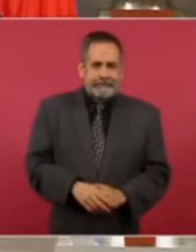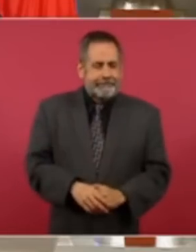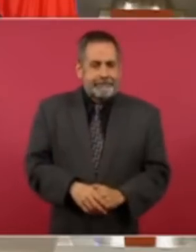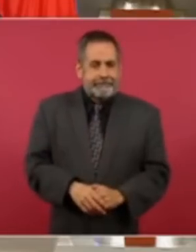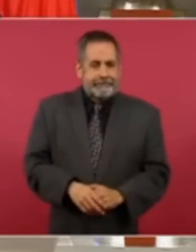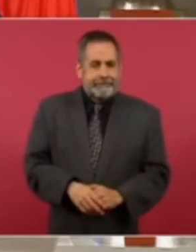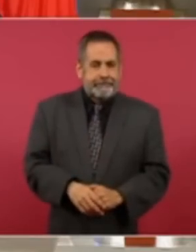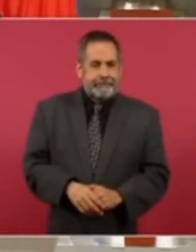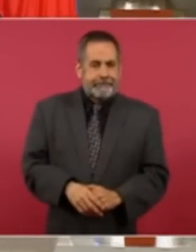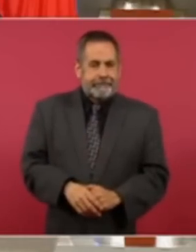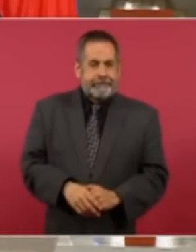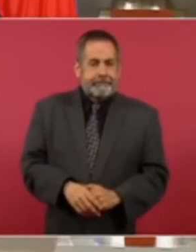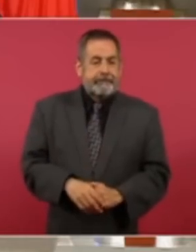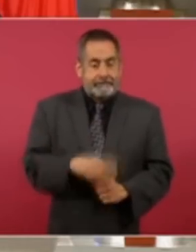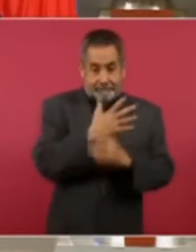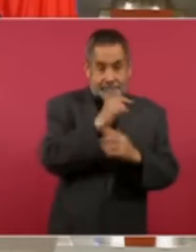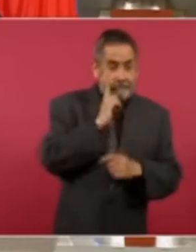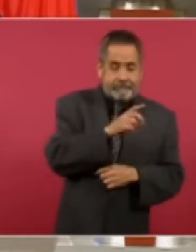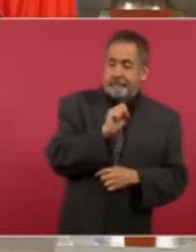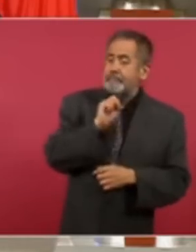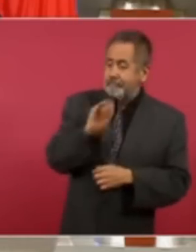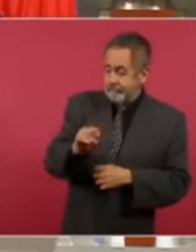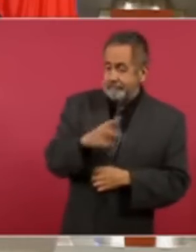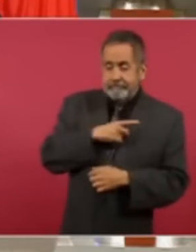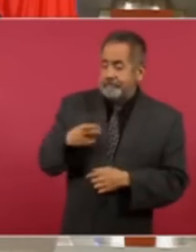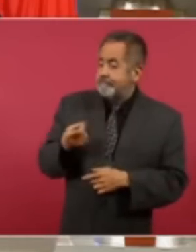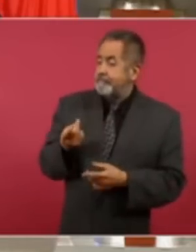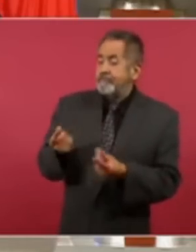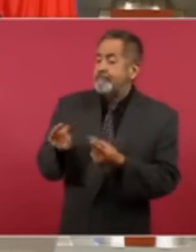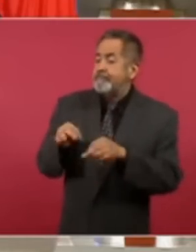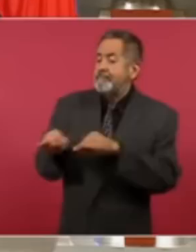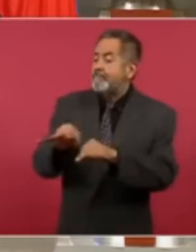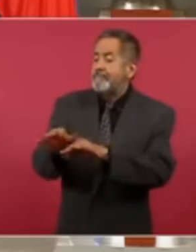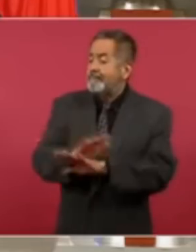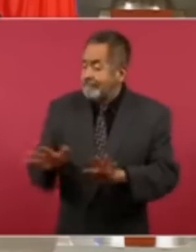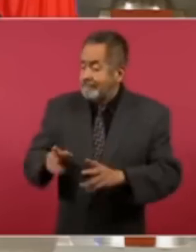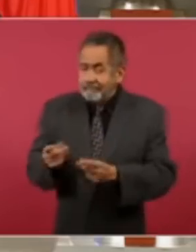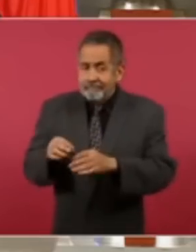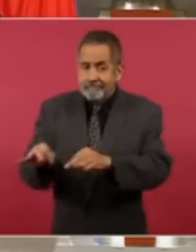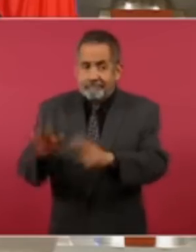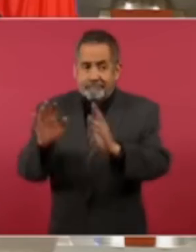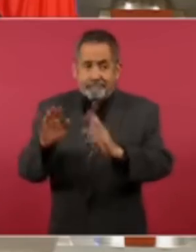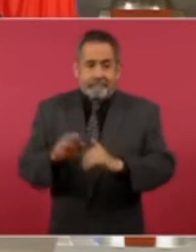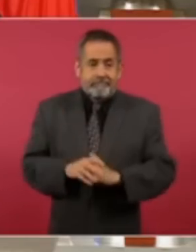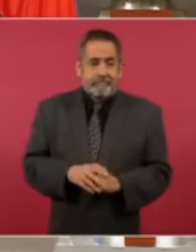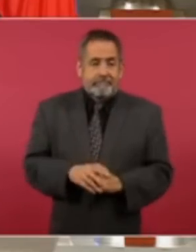Sí, ya les toca, pero trabajar para empezar. Dejen de votar